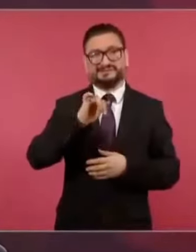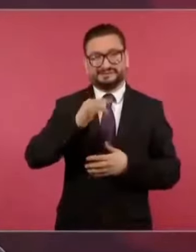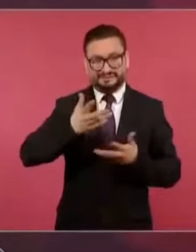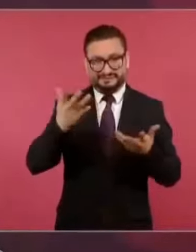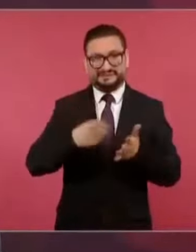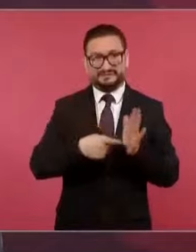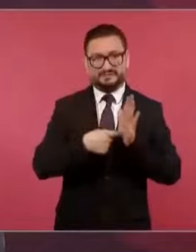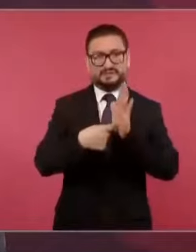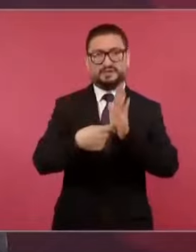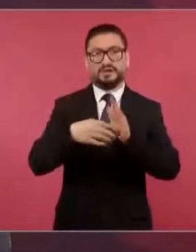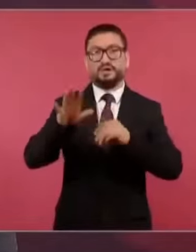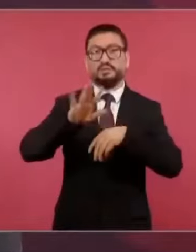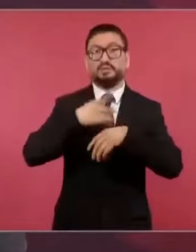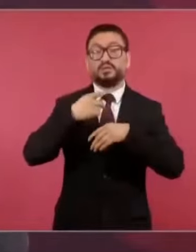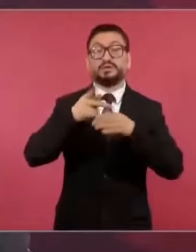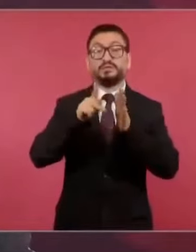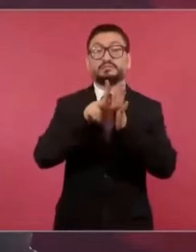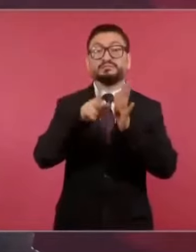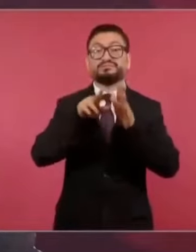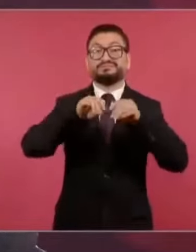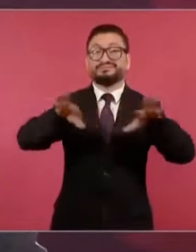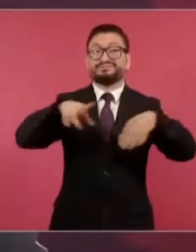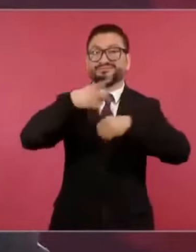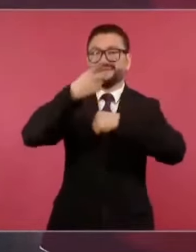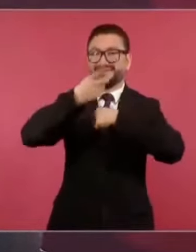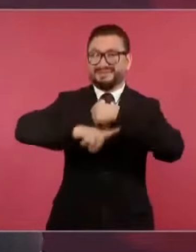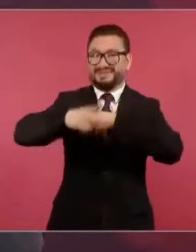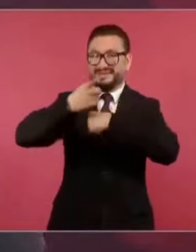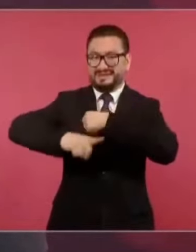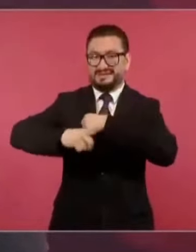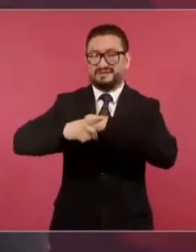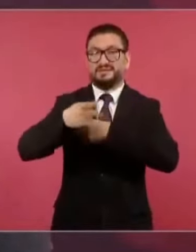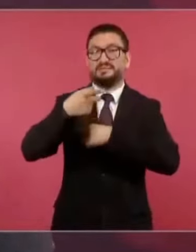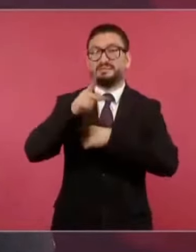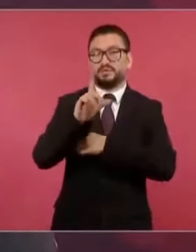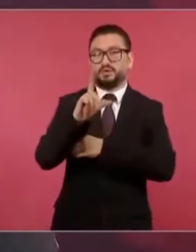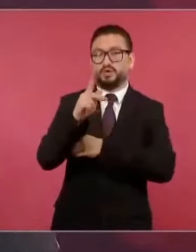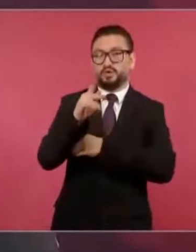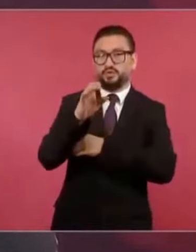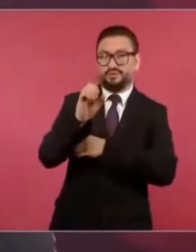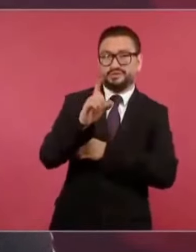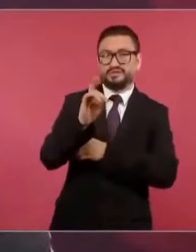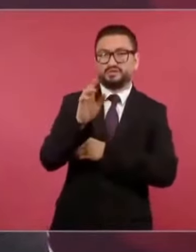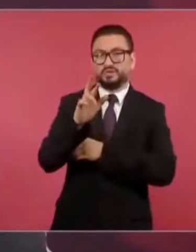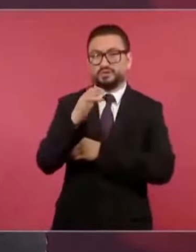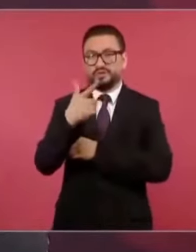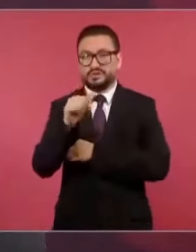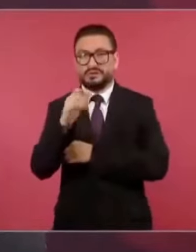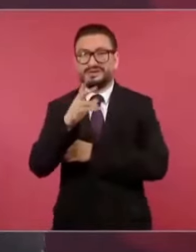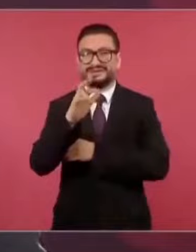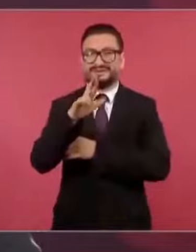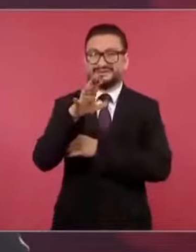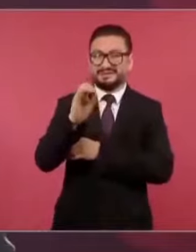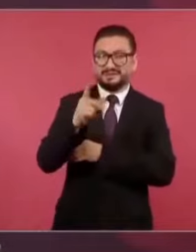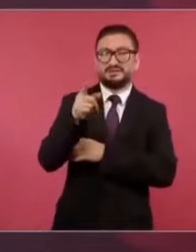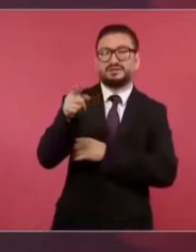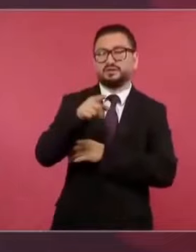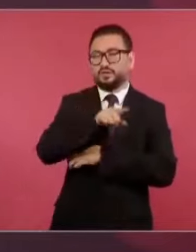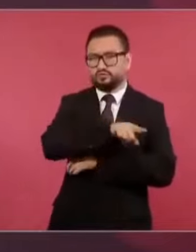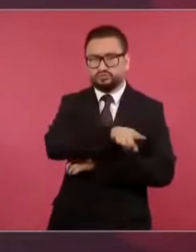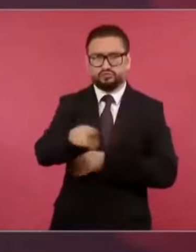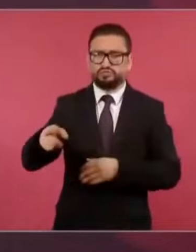el daño que causan los medios. Pero no López Dóriga y Ciro, y mucho menos